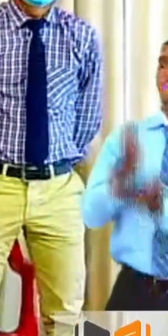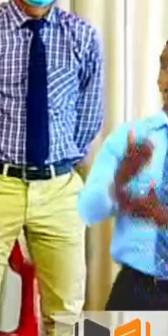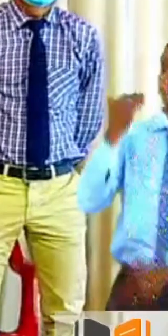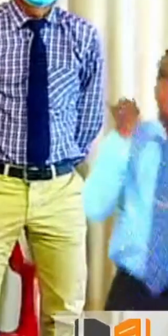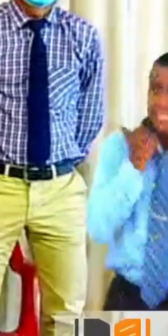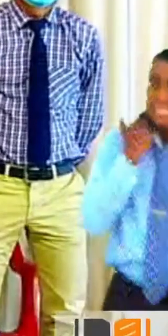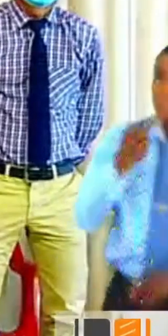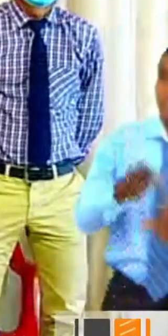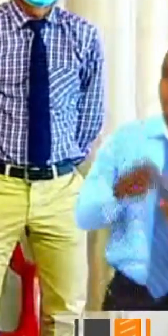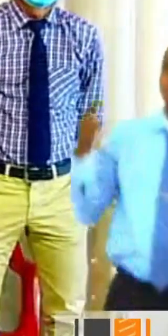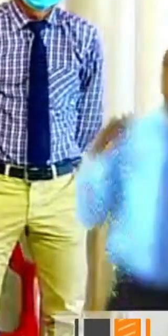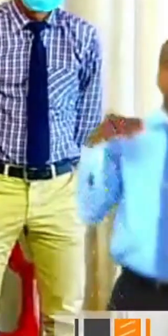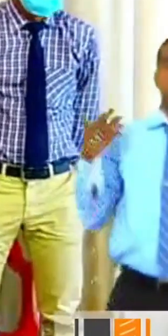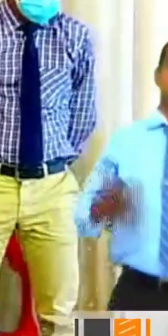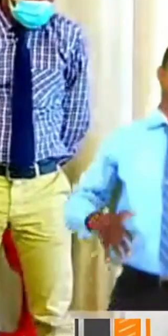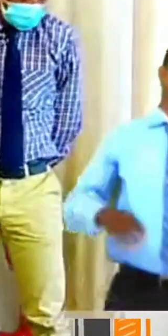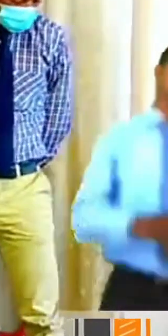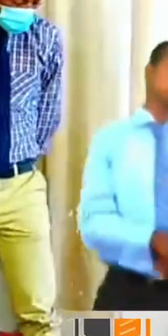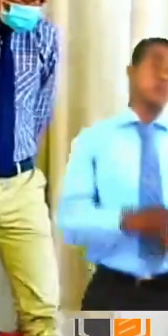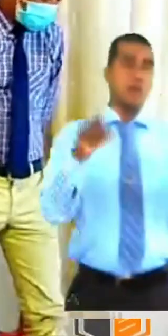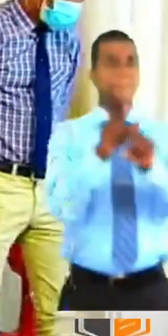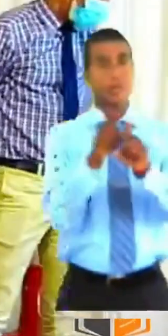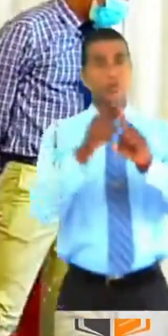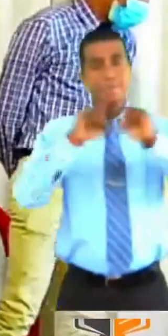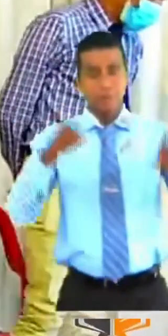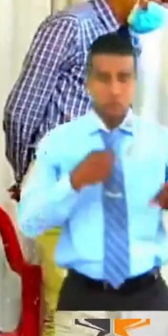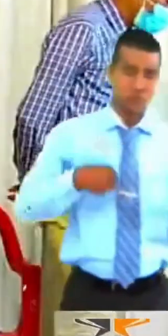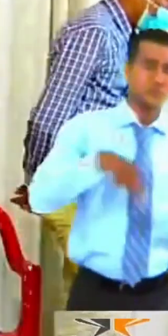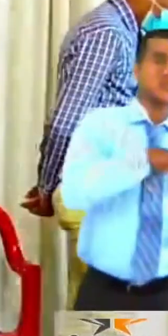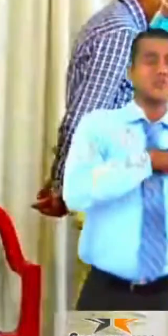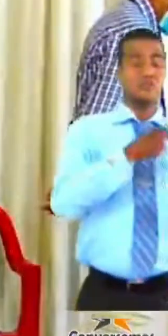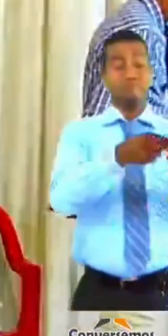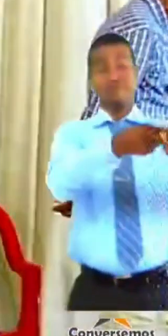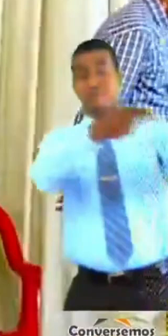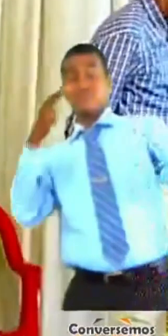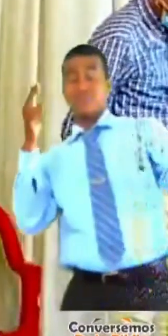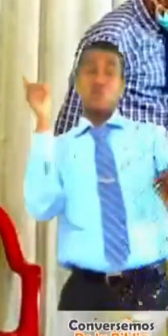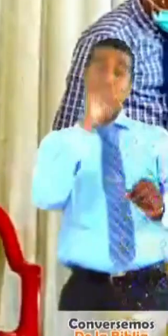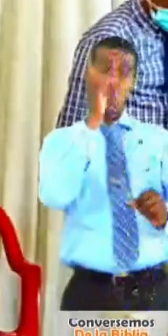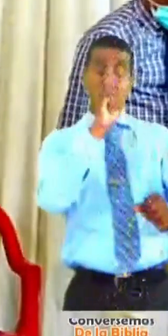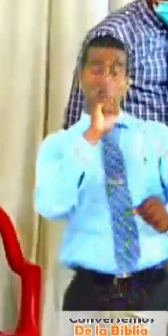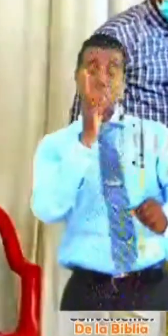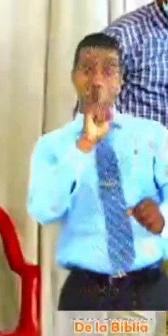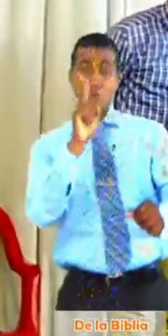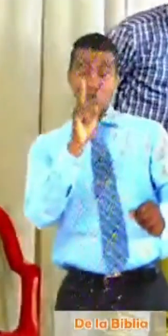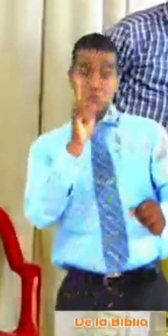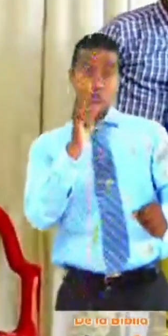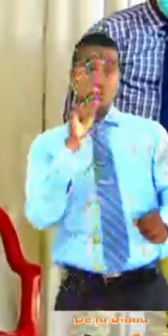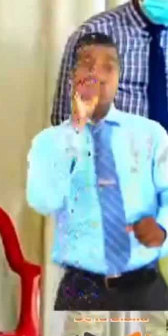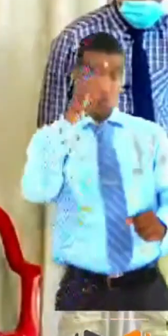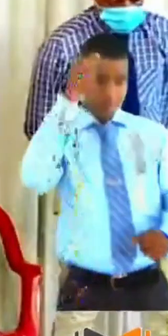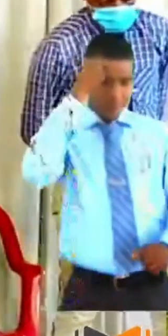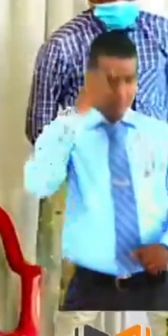este galardón, hermano. Hermano, pero nosotros no somos de los que retrocedemos. Dígase en esta mañana: yo no soy de